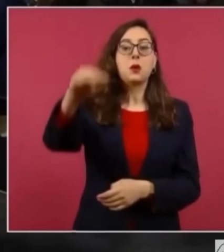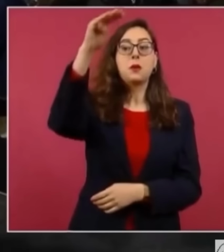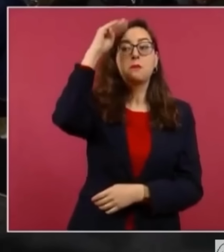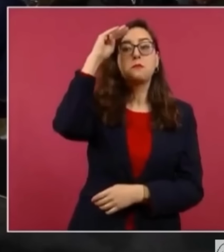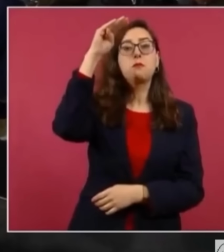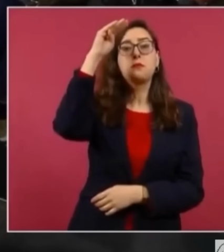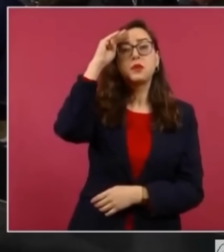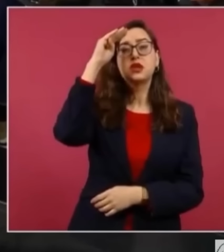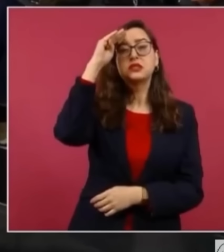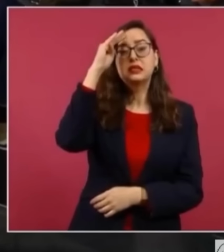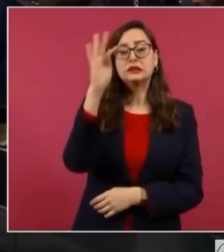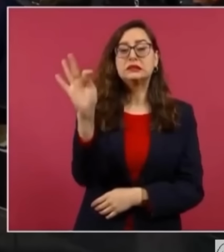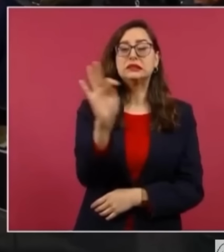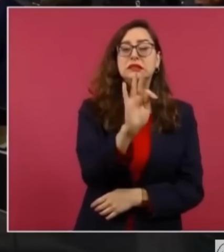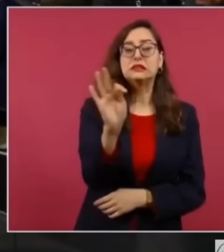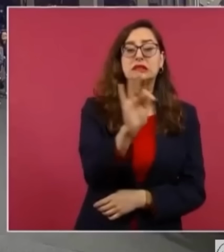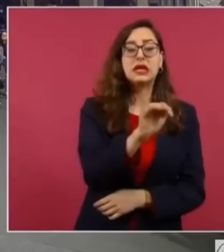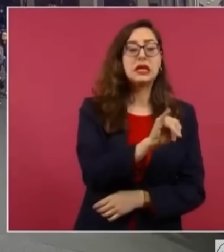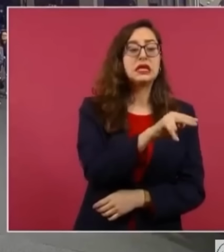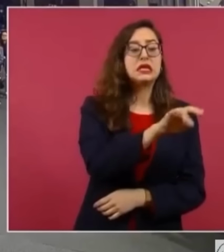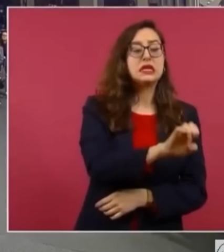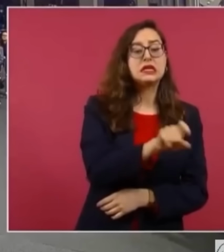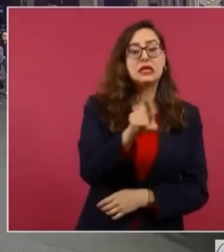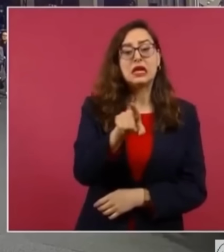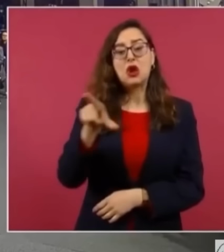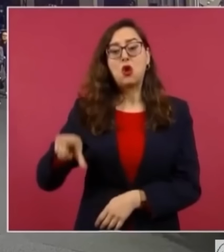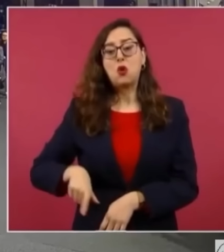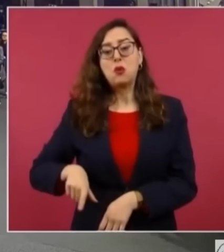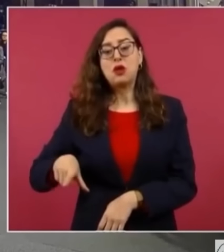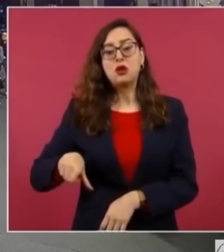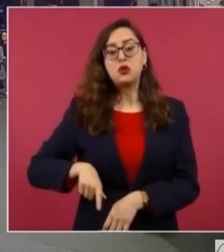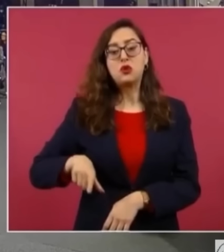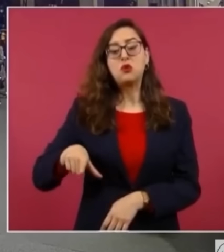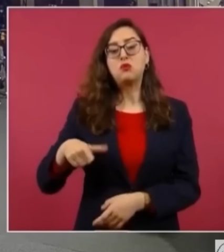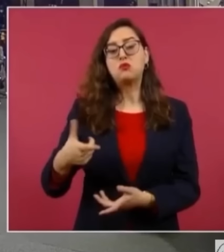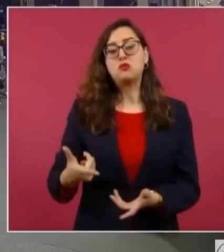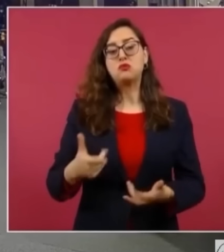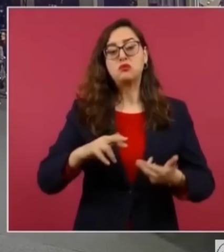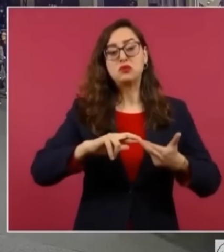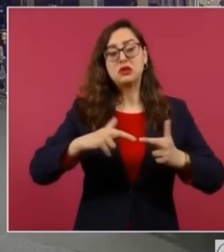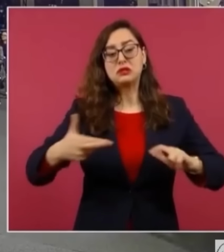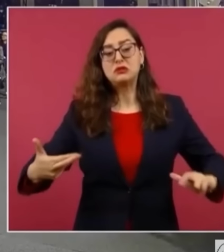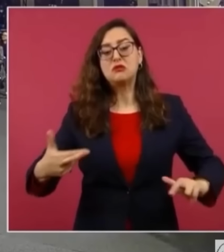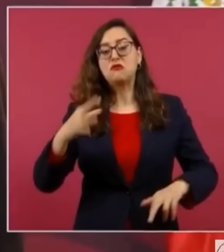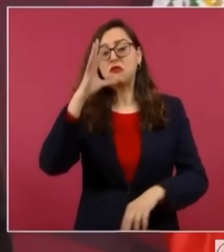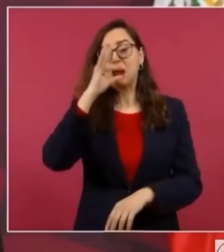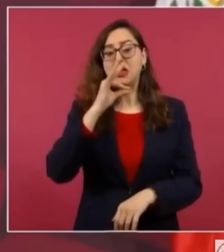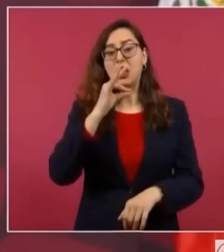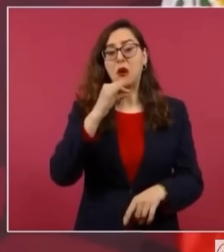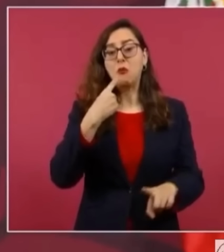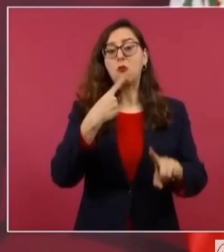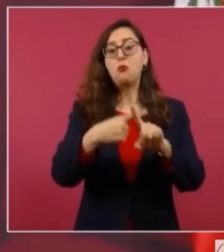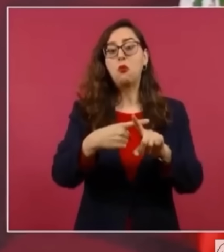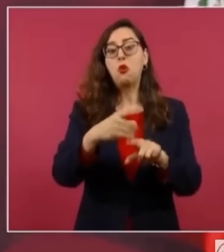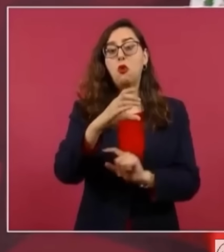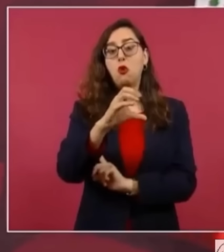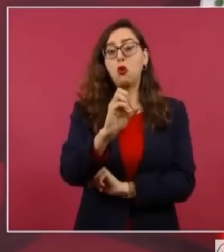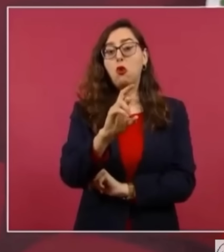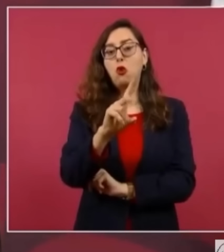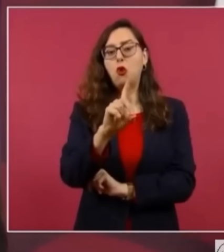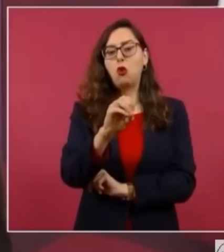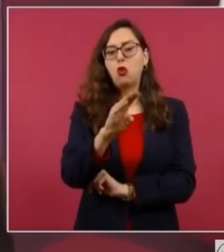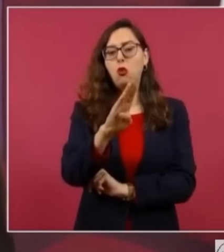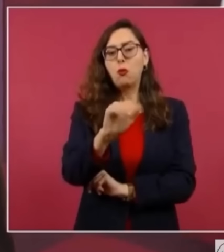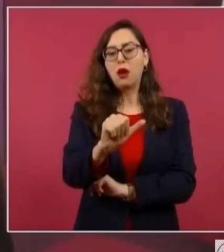esta pues relación que se tiene con el INE y directamente con Córdoba? No, es que el INE desde hace mucho tiempo